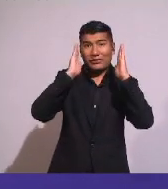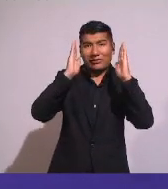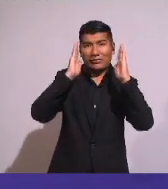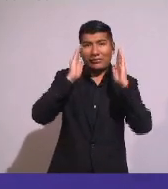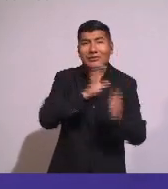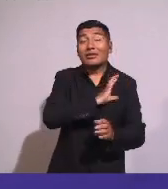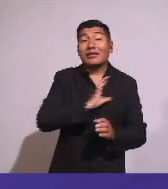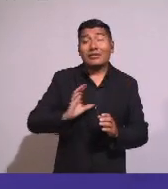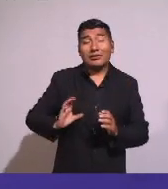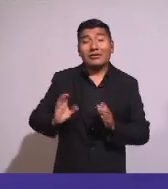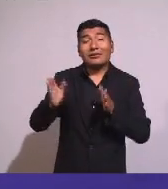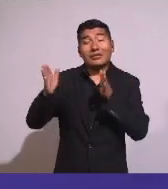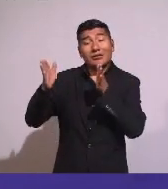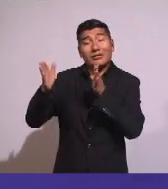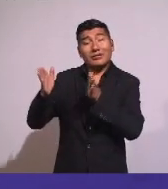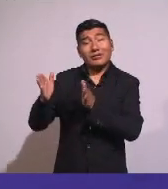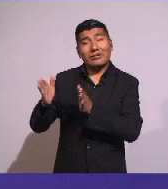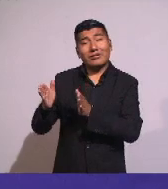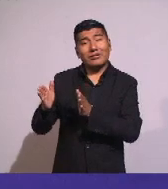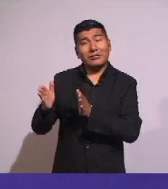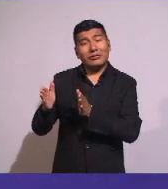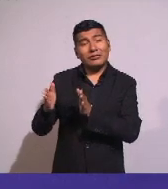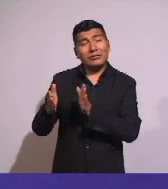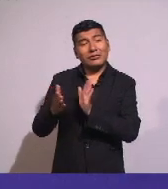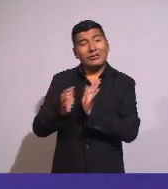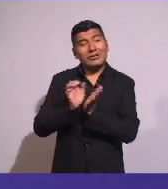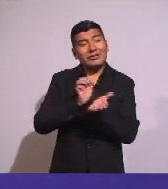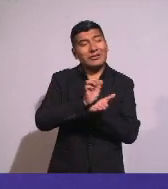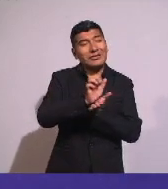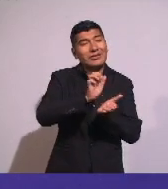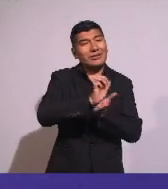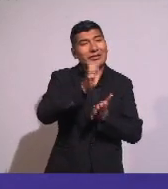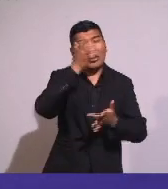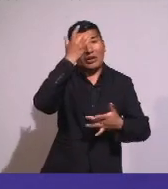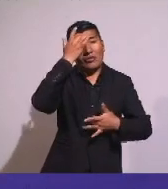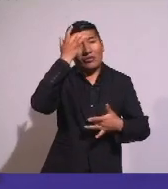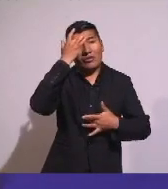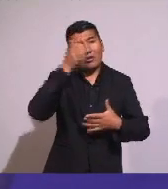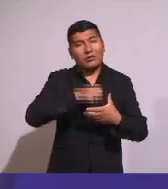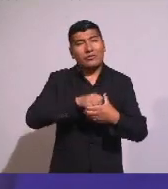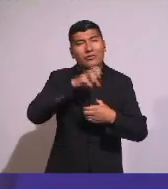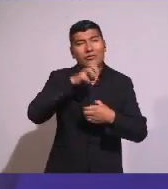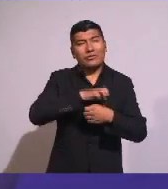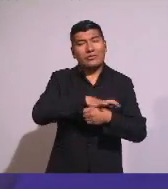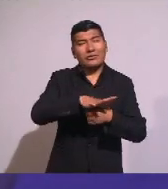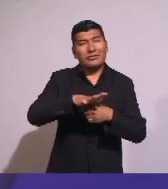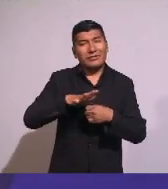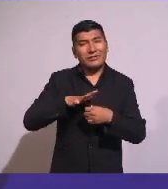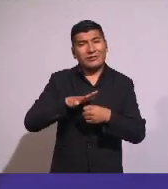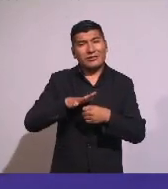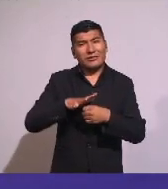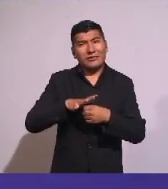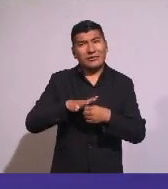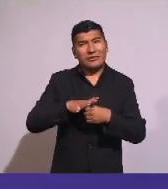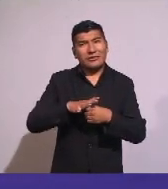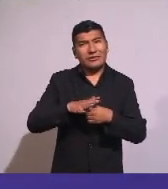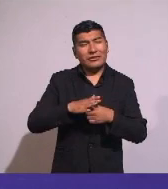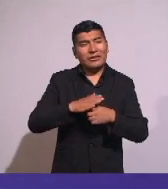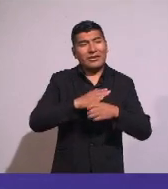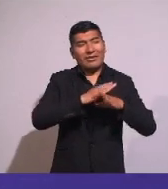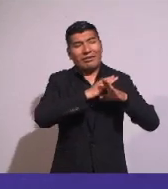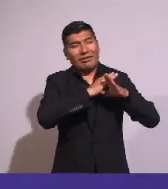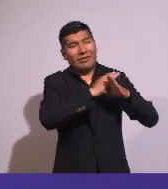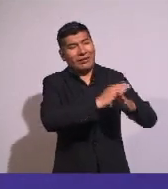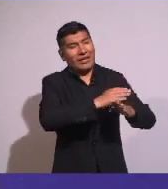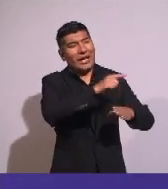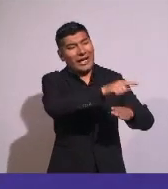cristianos que rechazan a los enfermos de coronavirus e impiden que sean tratados